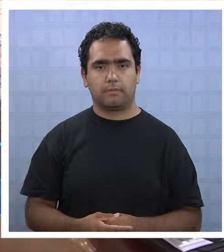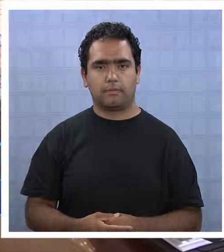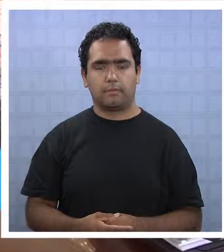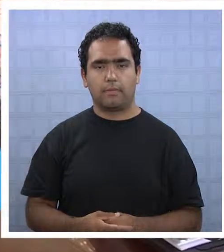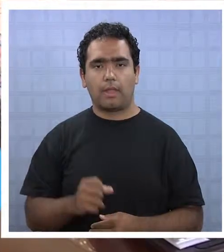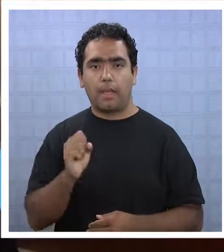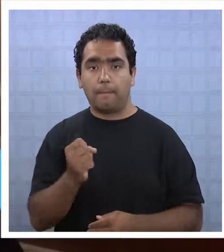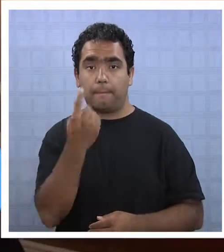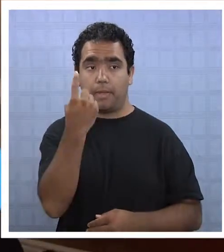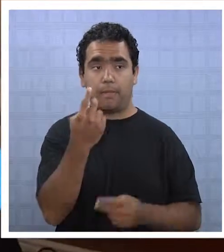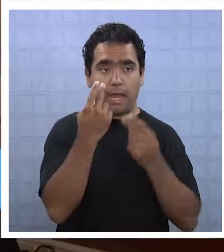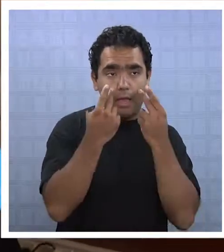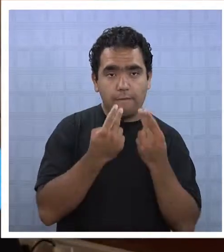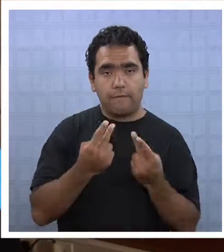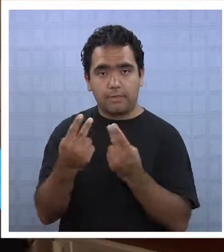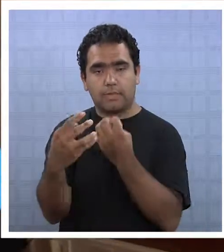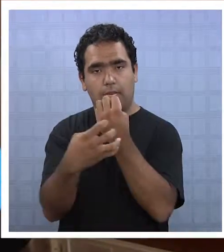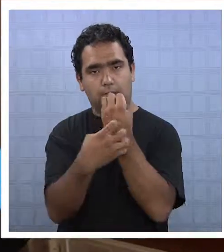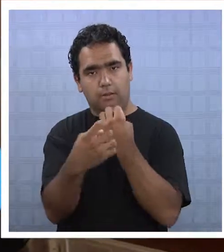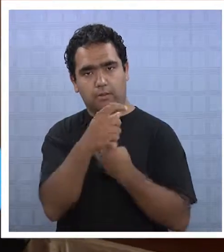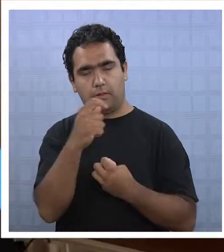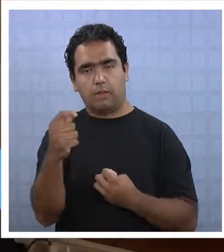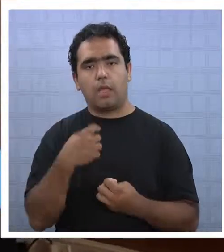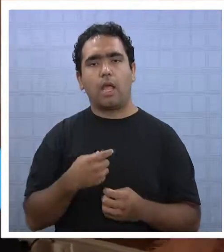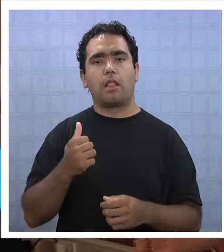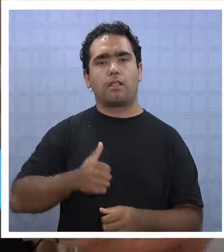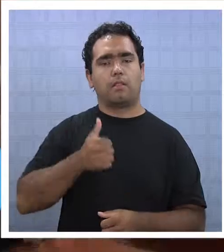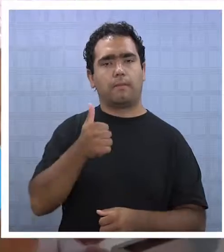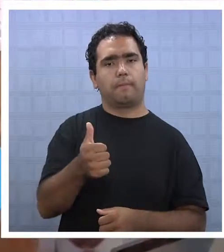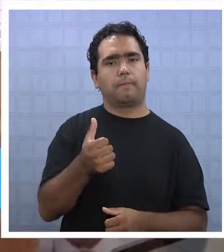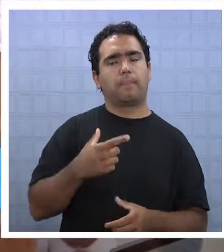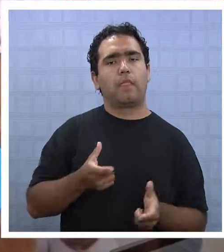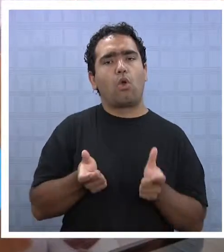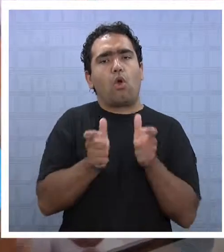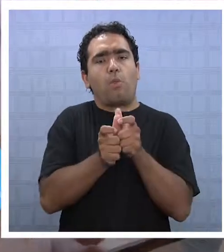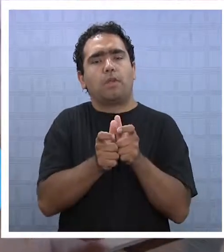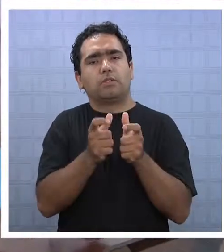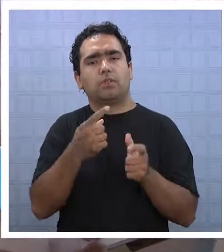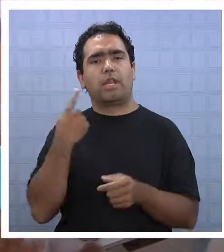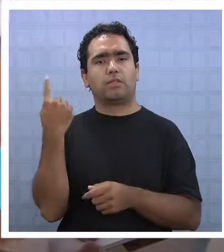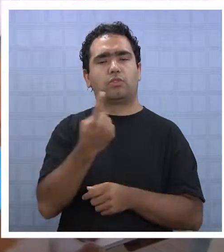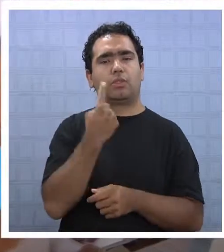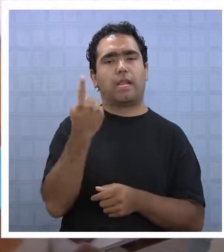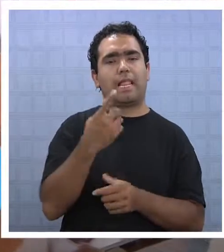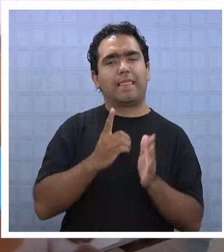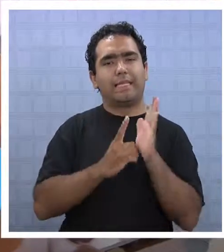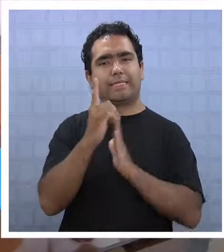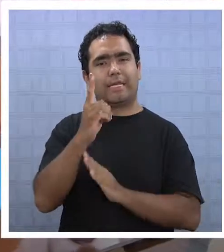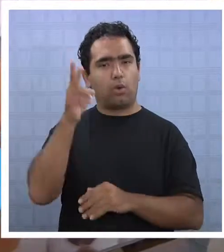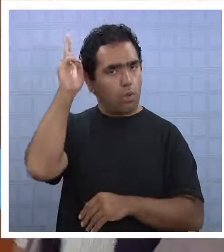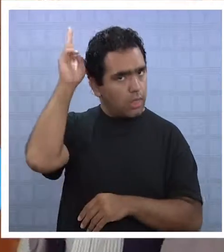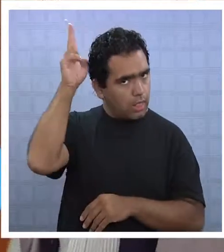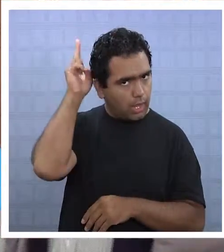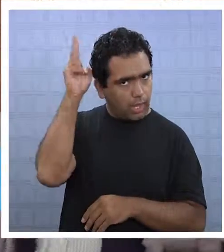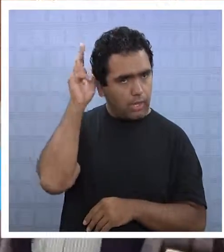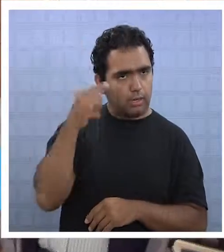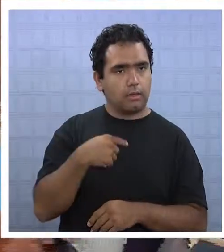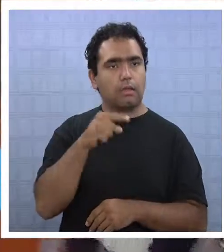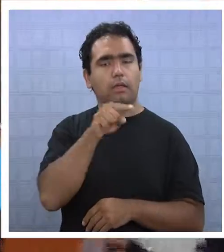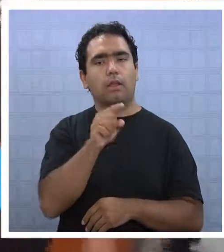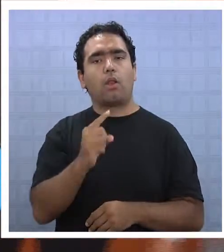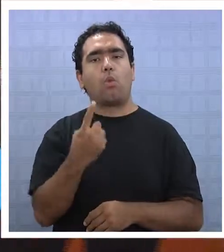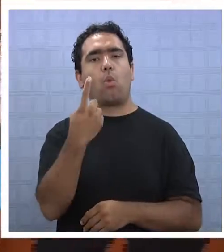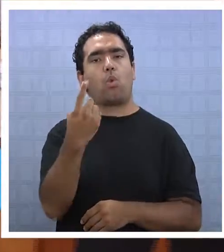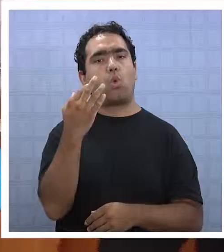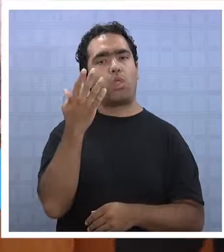Su primera visita a la región cumplió el director de la Corporación Nacional de Desarrollo Indígena, CONADI, quien asumió sus funciones el